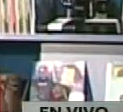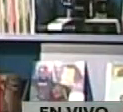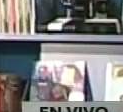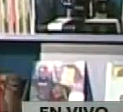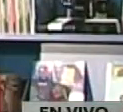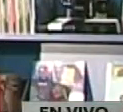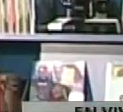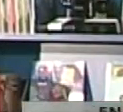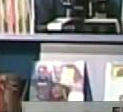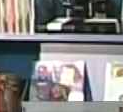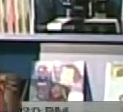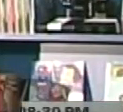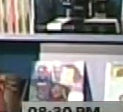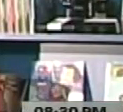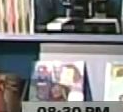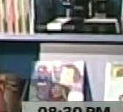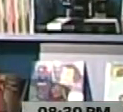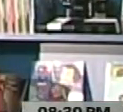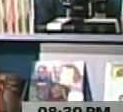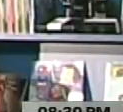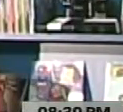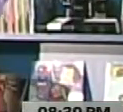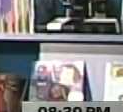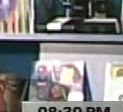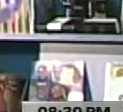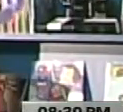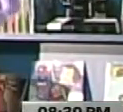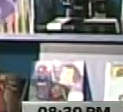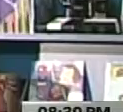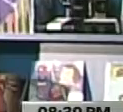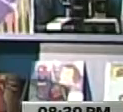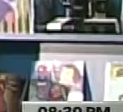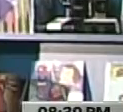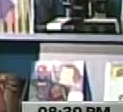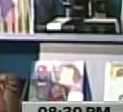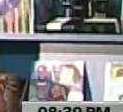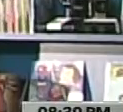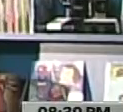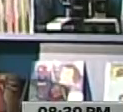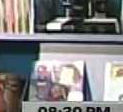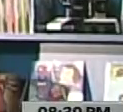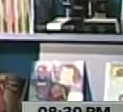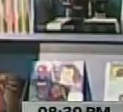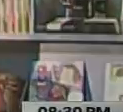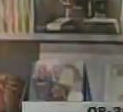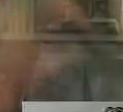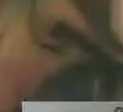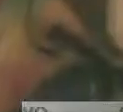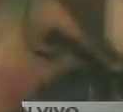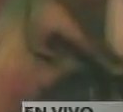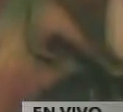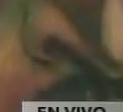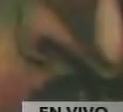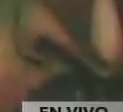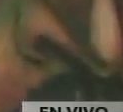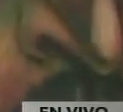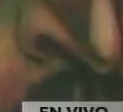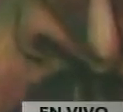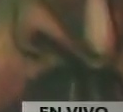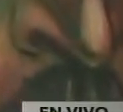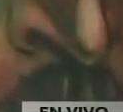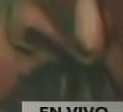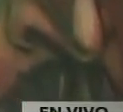independiente gracias a Bolívar y al ejército de los llaneros, del gran llano, porque es un solo llano. ¿Qué les